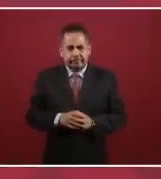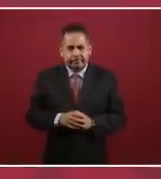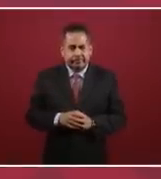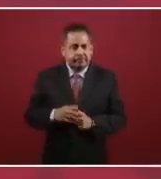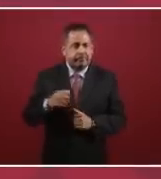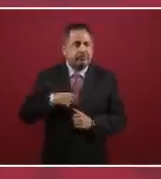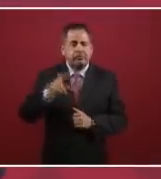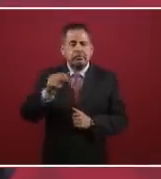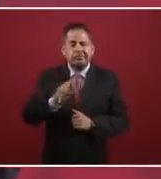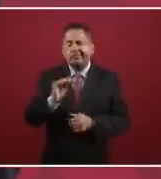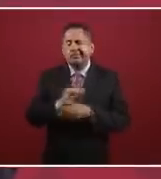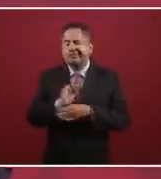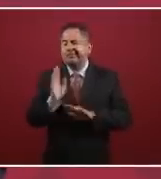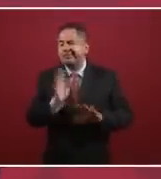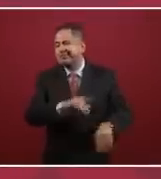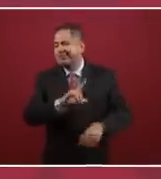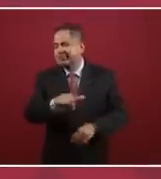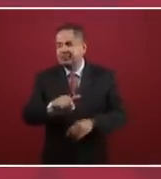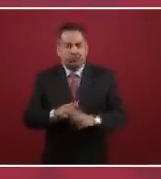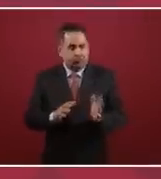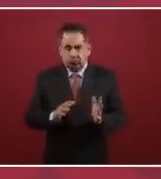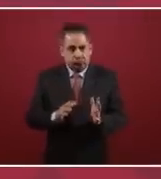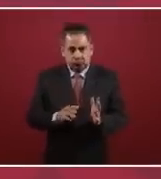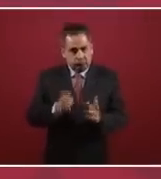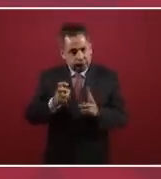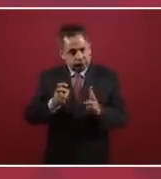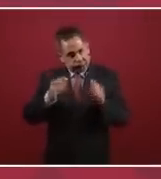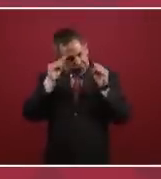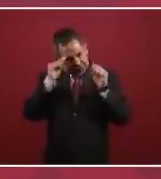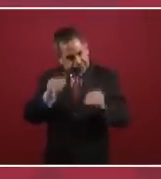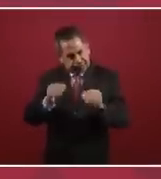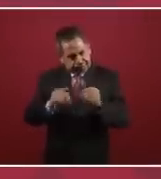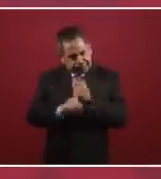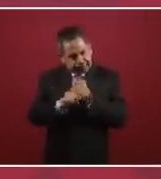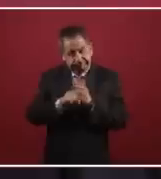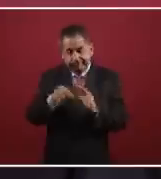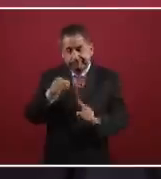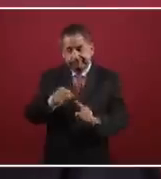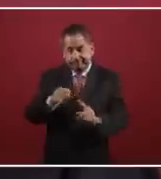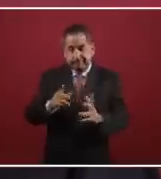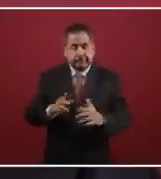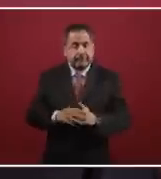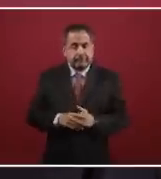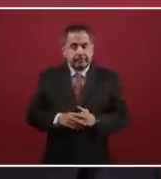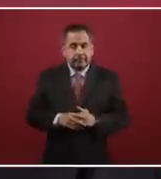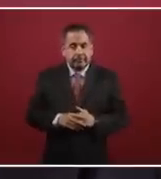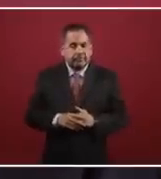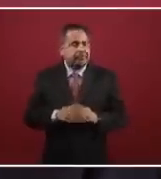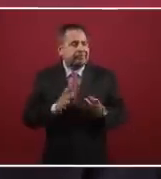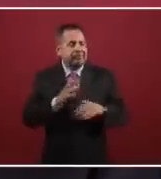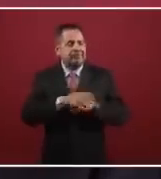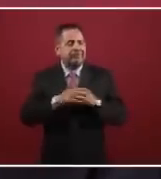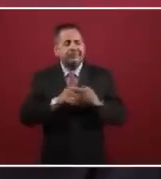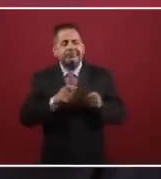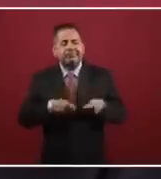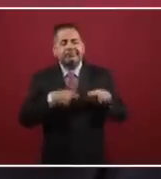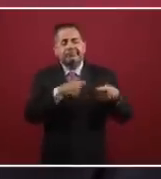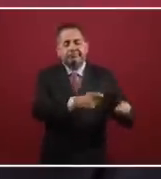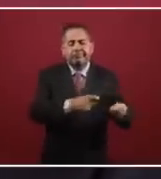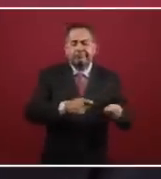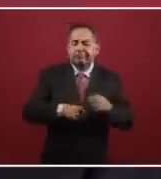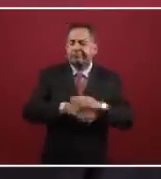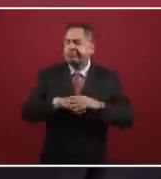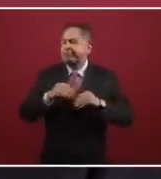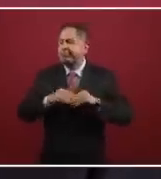estamos desatendiendo el problema, no lo estamos delegando a